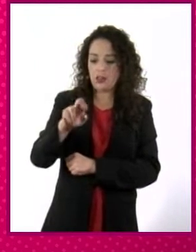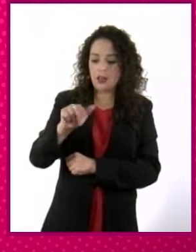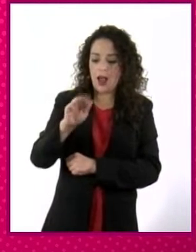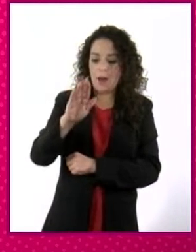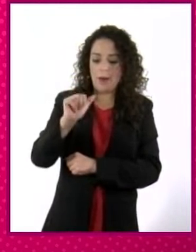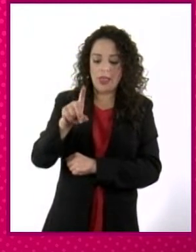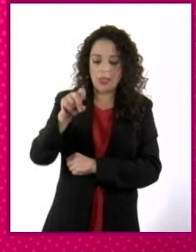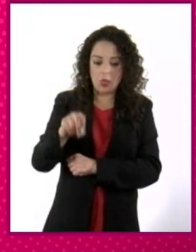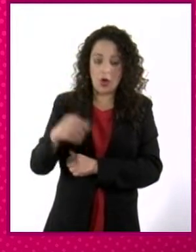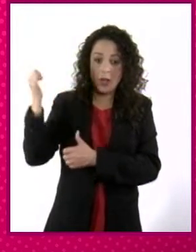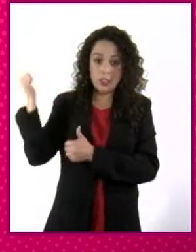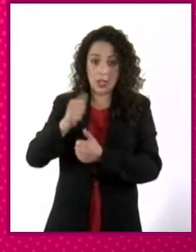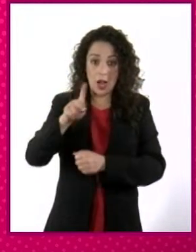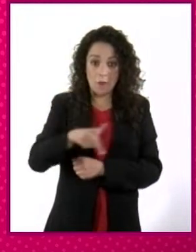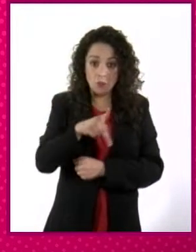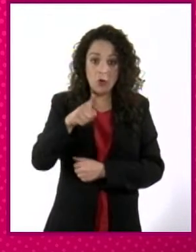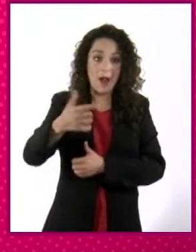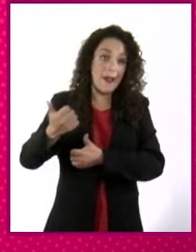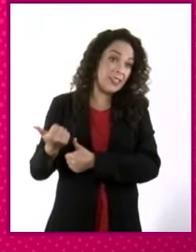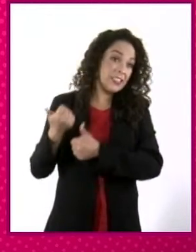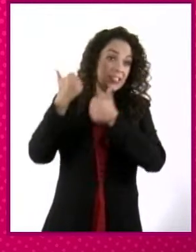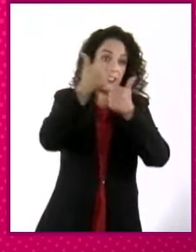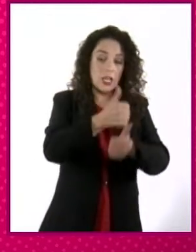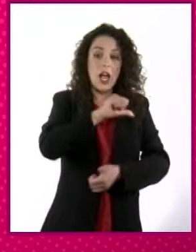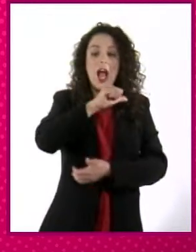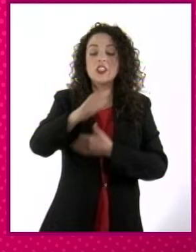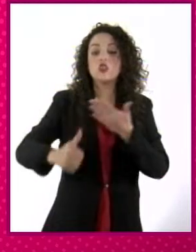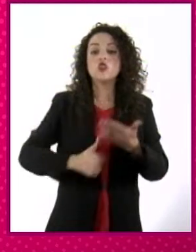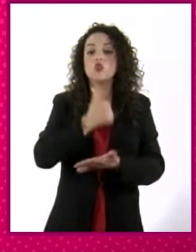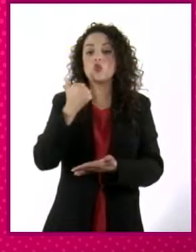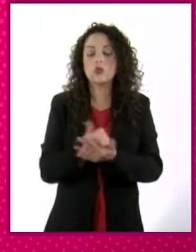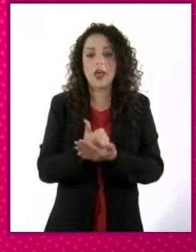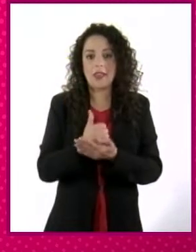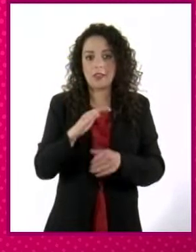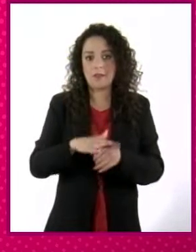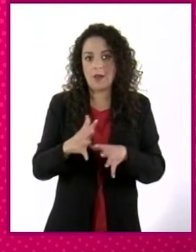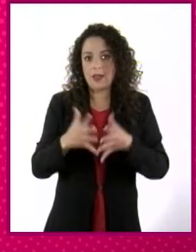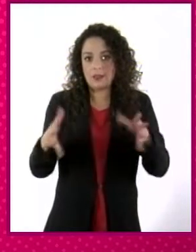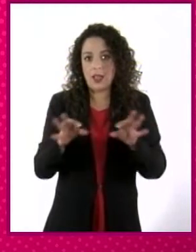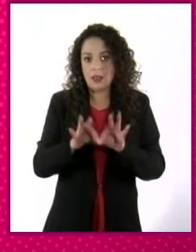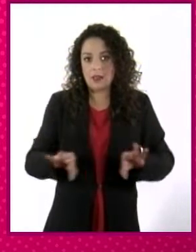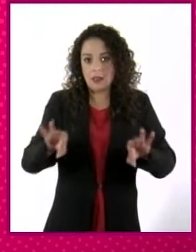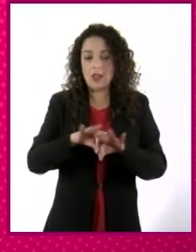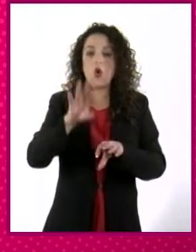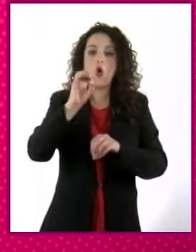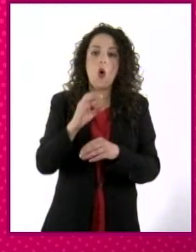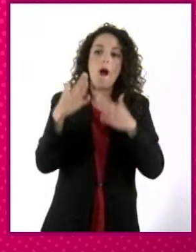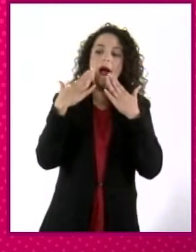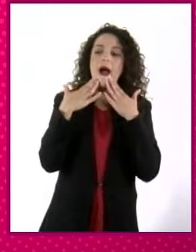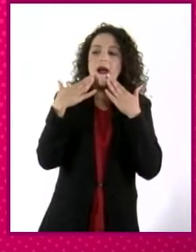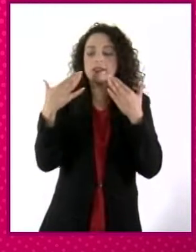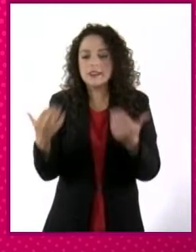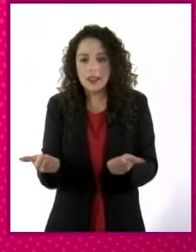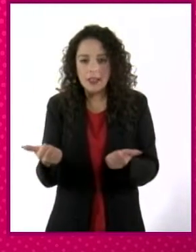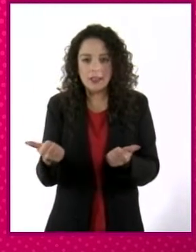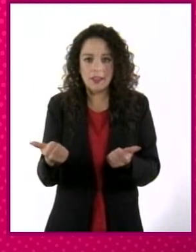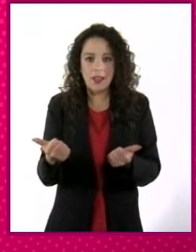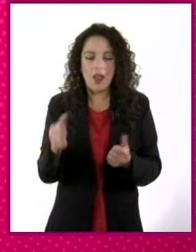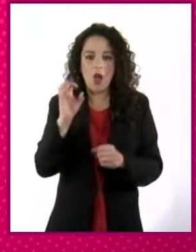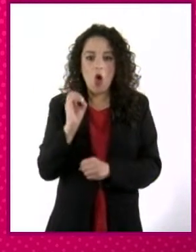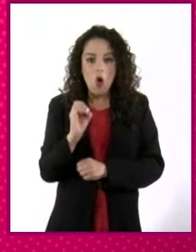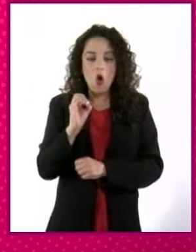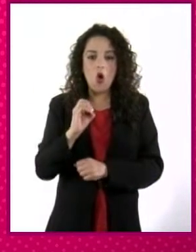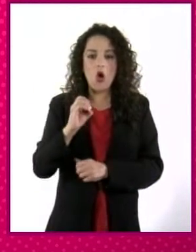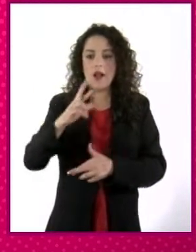eran trasladados a las principales ciudades y también a ciertas haciendas, regiones mineras. Ellos